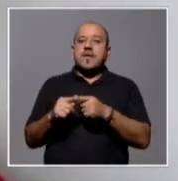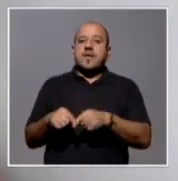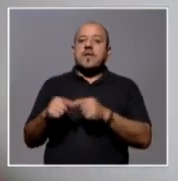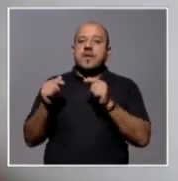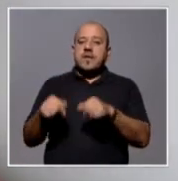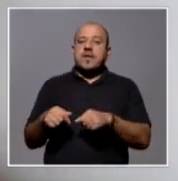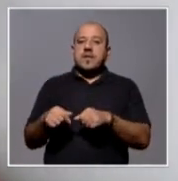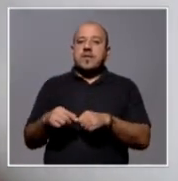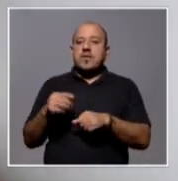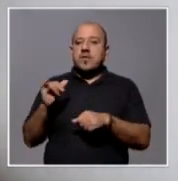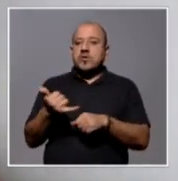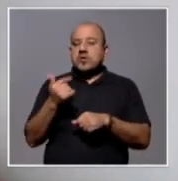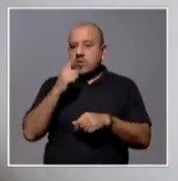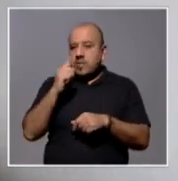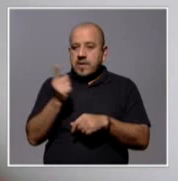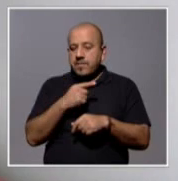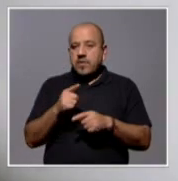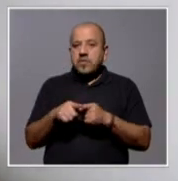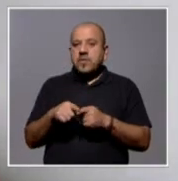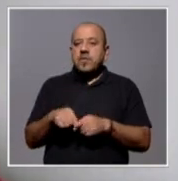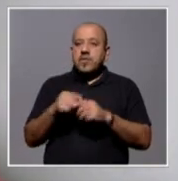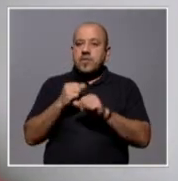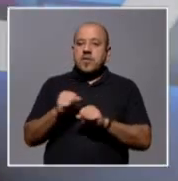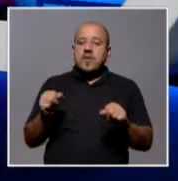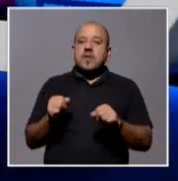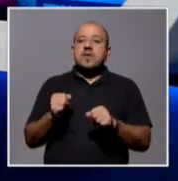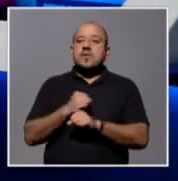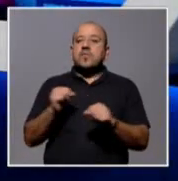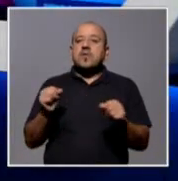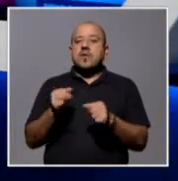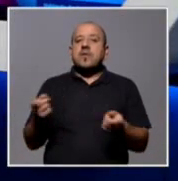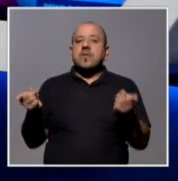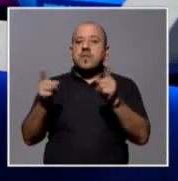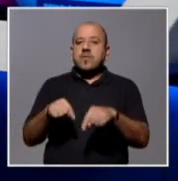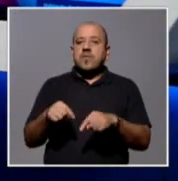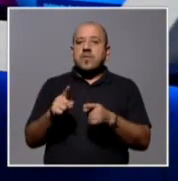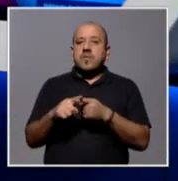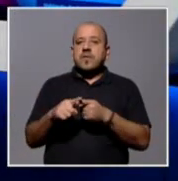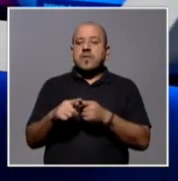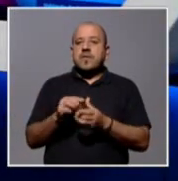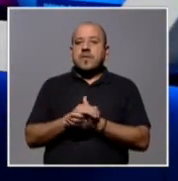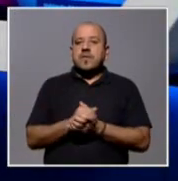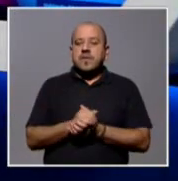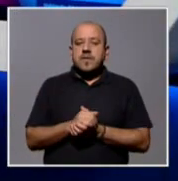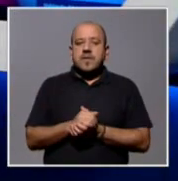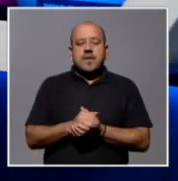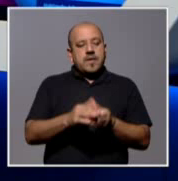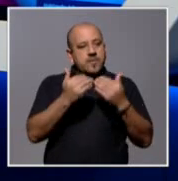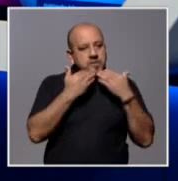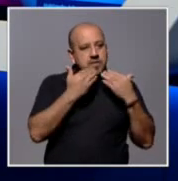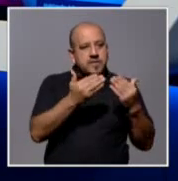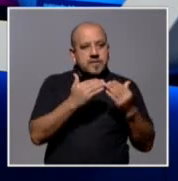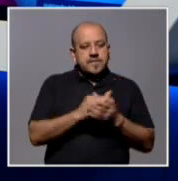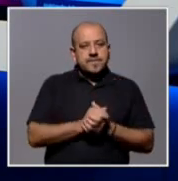que esto pase lo más rápido posible y que se pueda volver un poco a lo que era hace un tiempito. Buenísimo, Nico, muchas